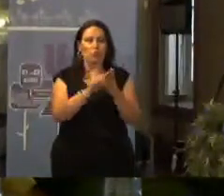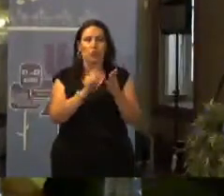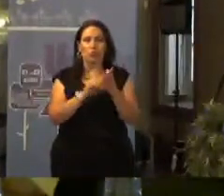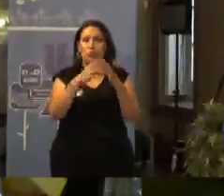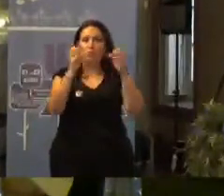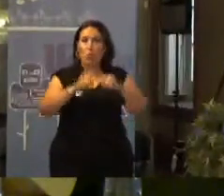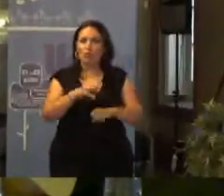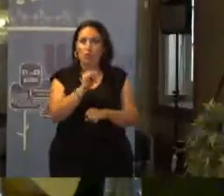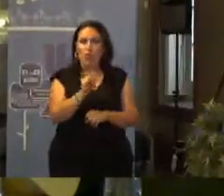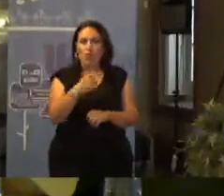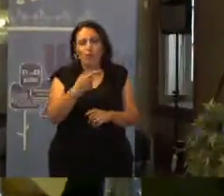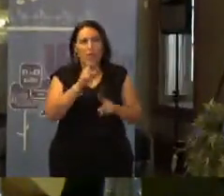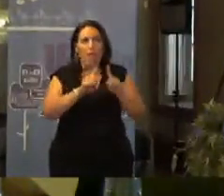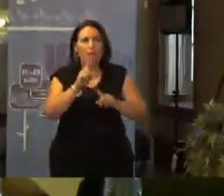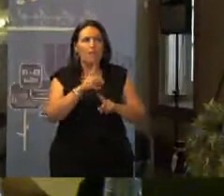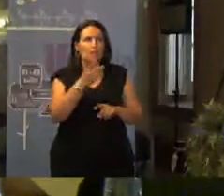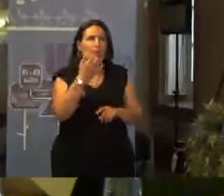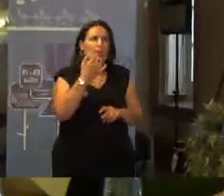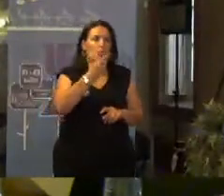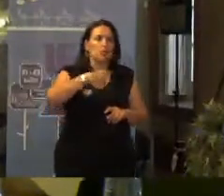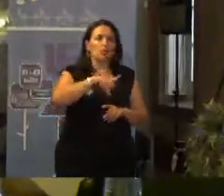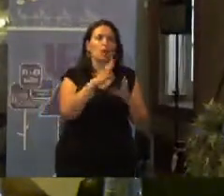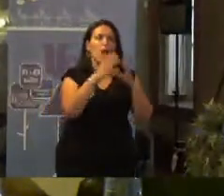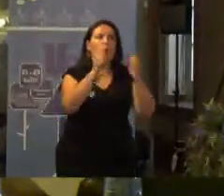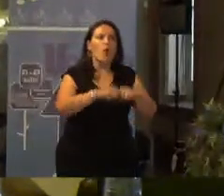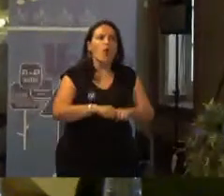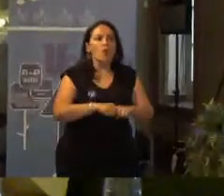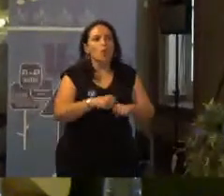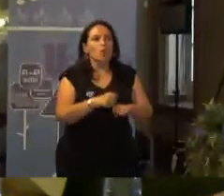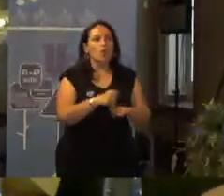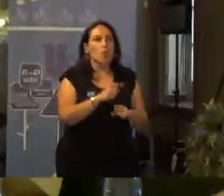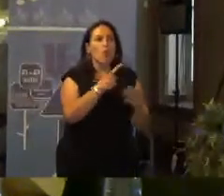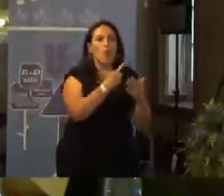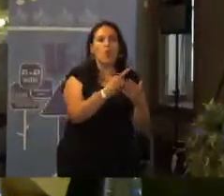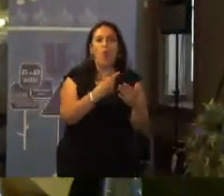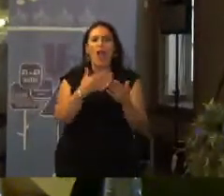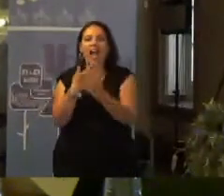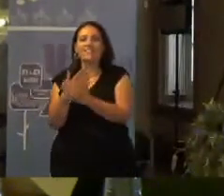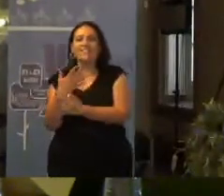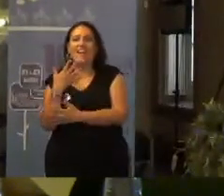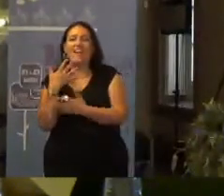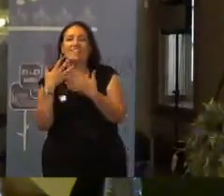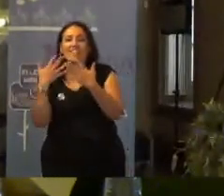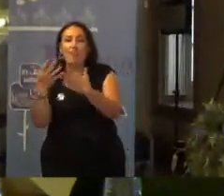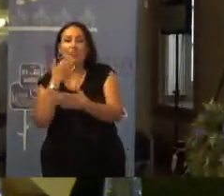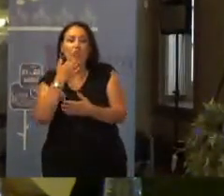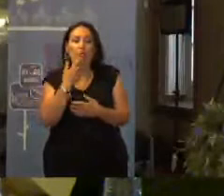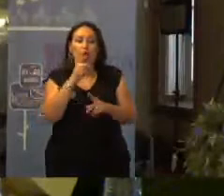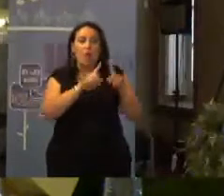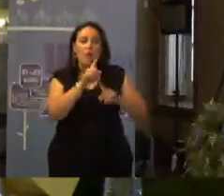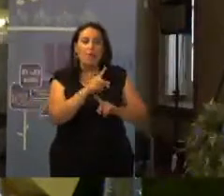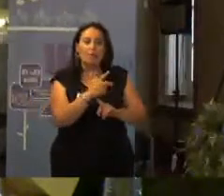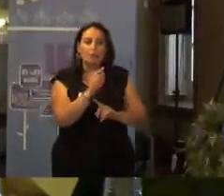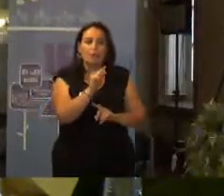ao 10, pois en algún tema só somos capaces de chegar ao 2 e noutros somos capaces de chegar ao 8. E iso é